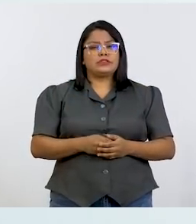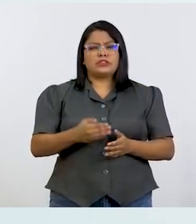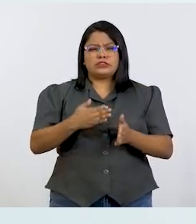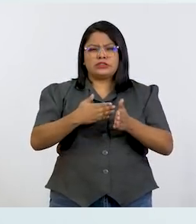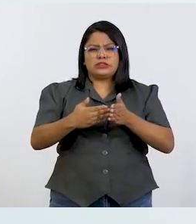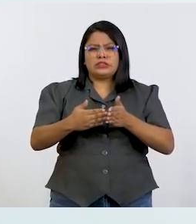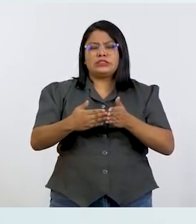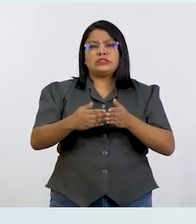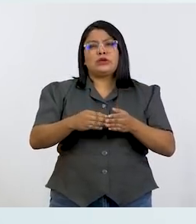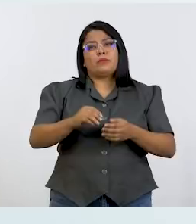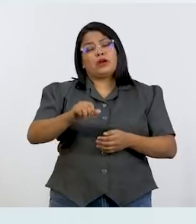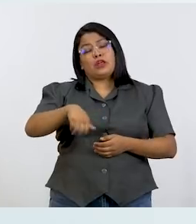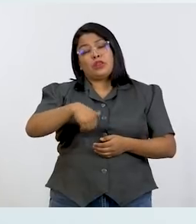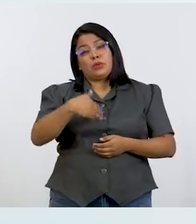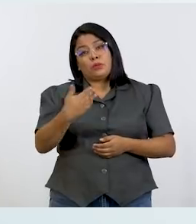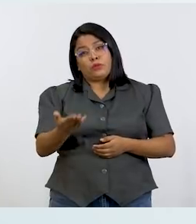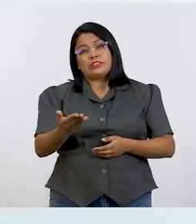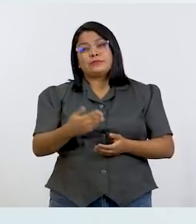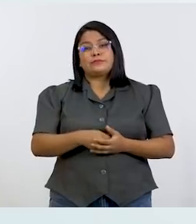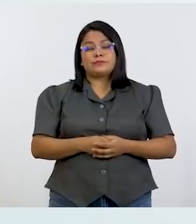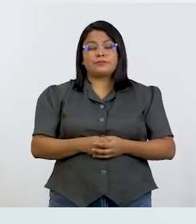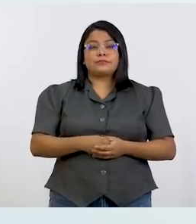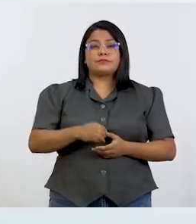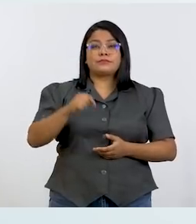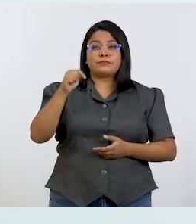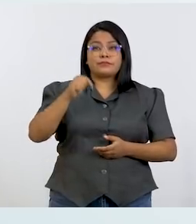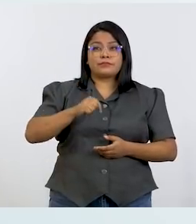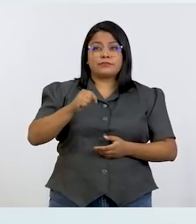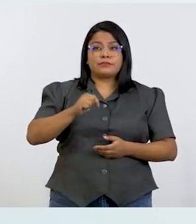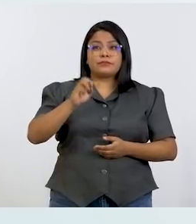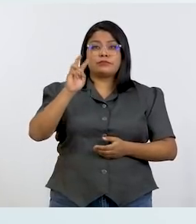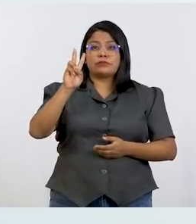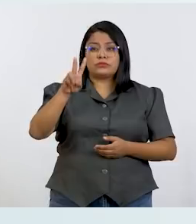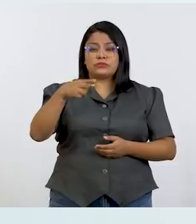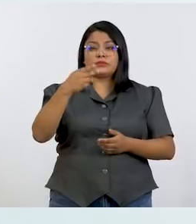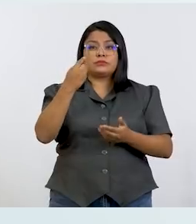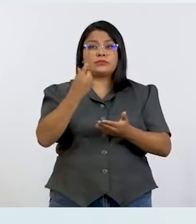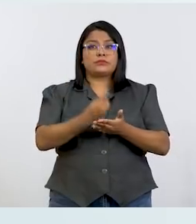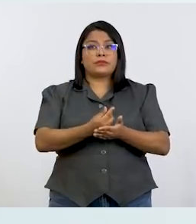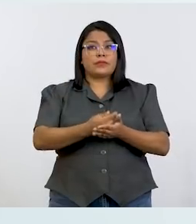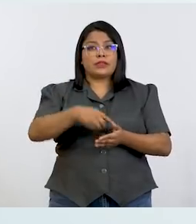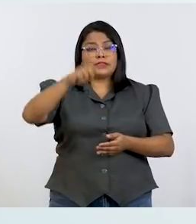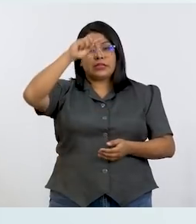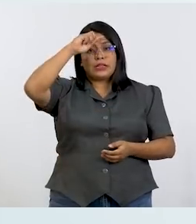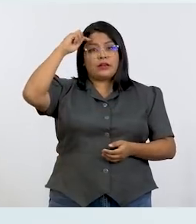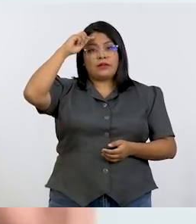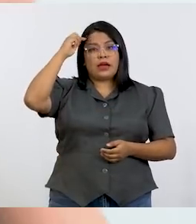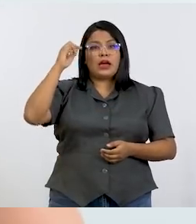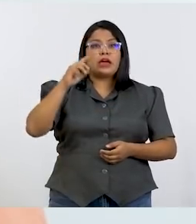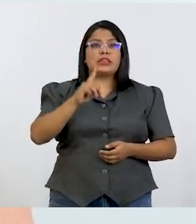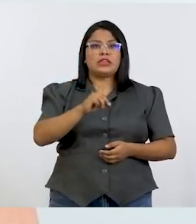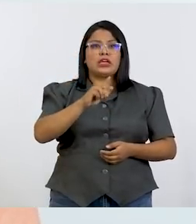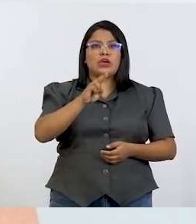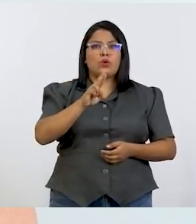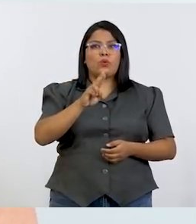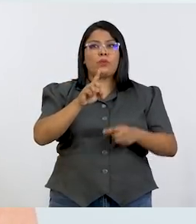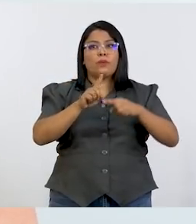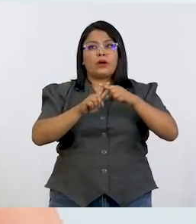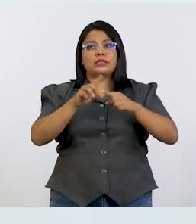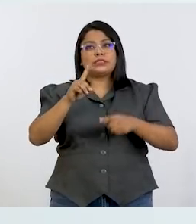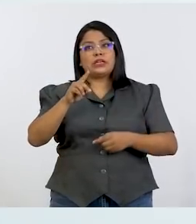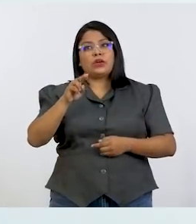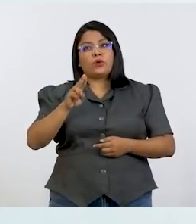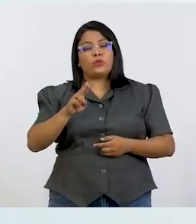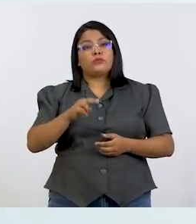y se identifican como casos base para las sumas llevando. Ahora, en segundo grado,